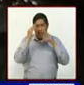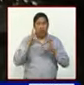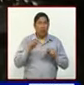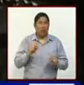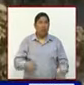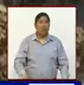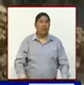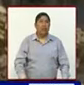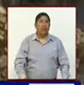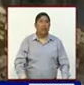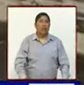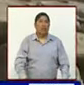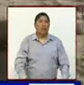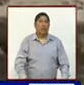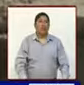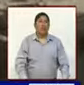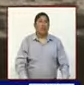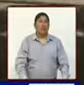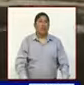no.